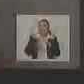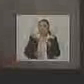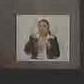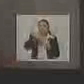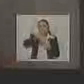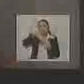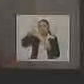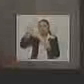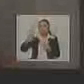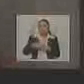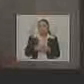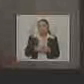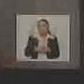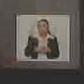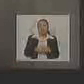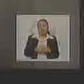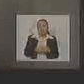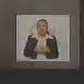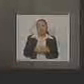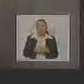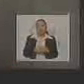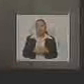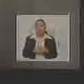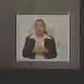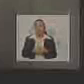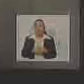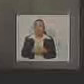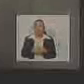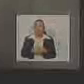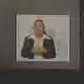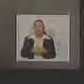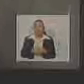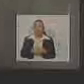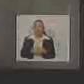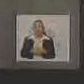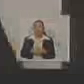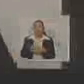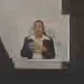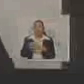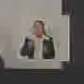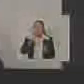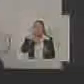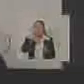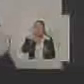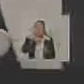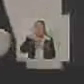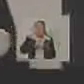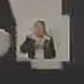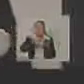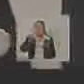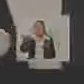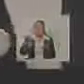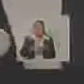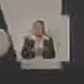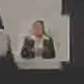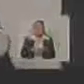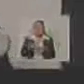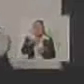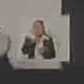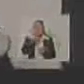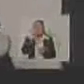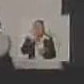este tema. Toca el turno del candidato CIU, Guillermo Tenorio Antiga. Adelante. Vecina,